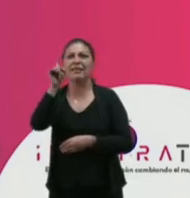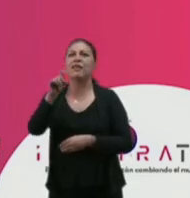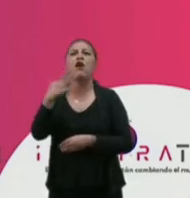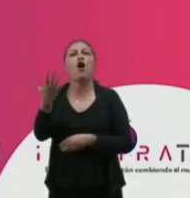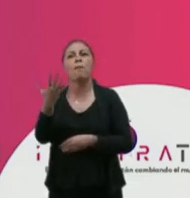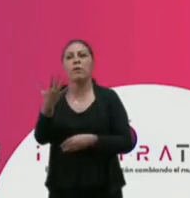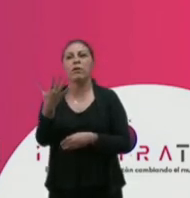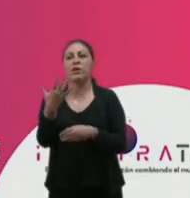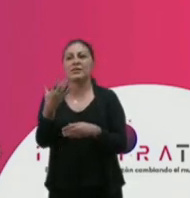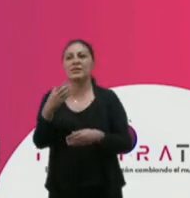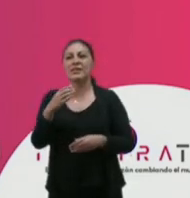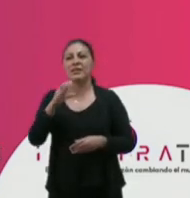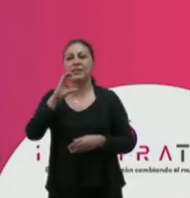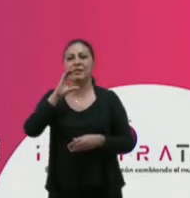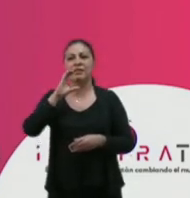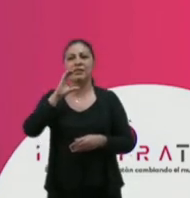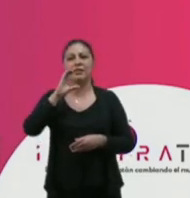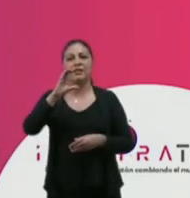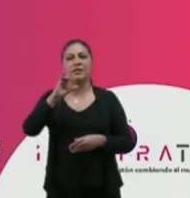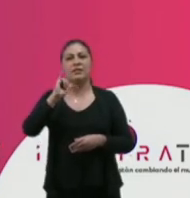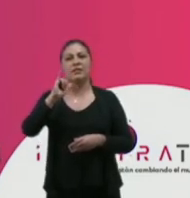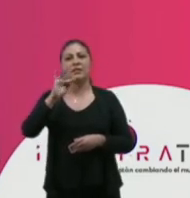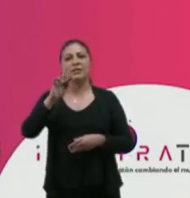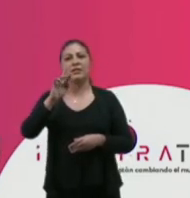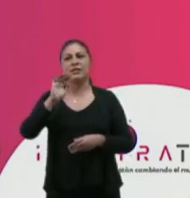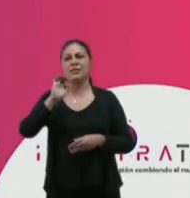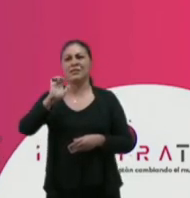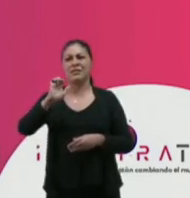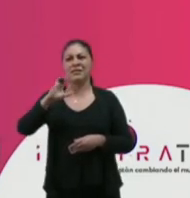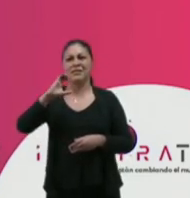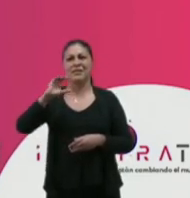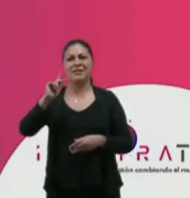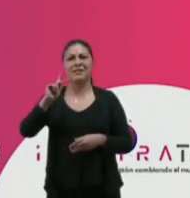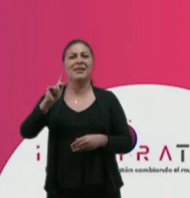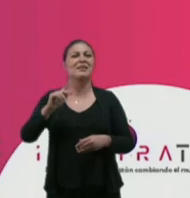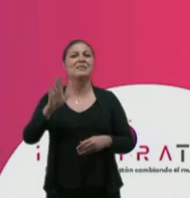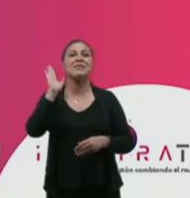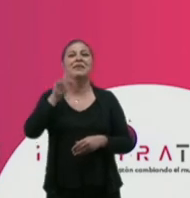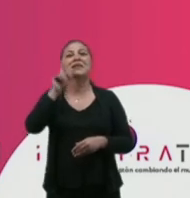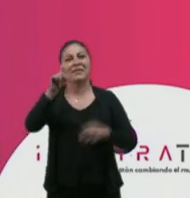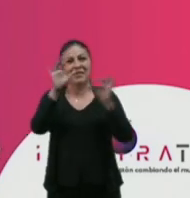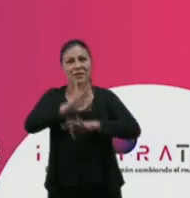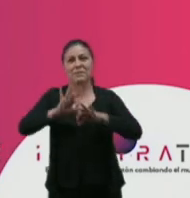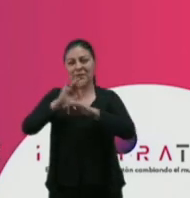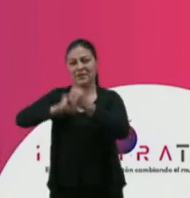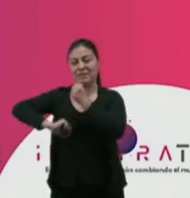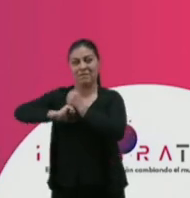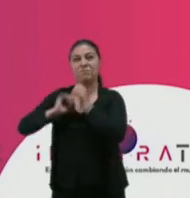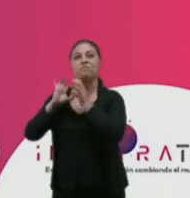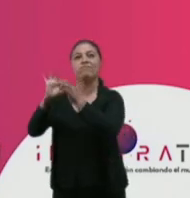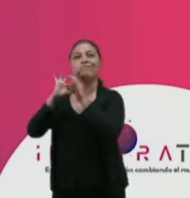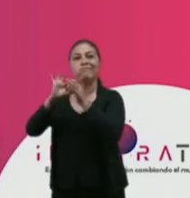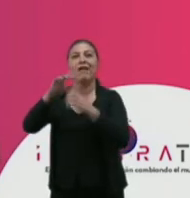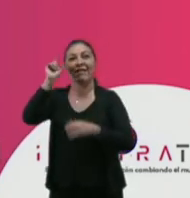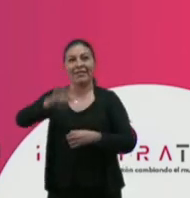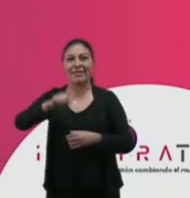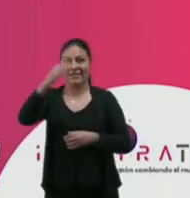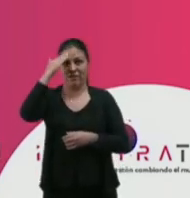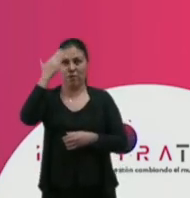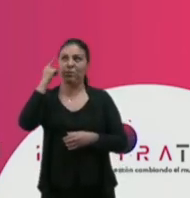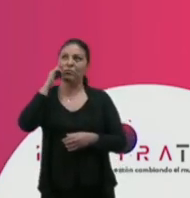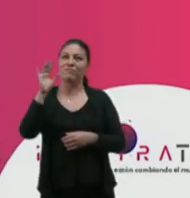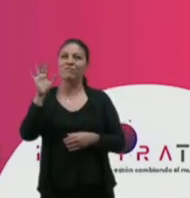nos podrías ayudar con esto, de crear un enlace más fuerte entre Tel Aviv y Bogotá